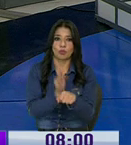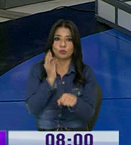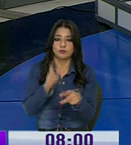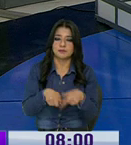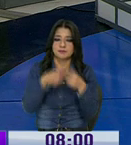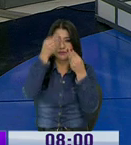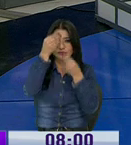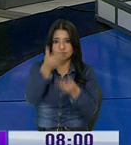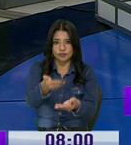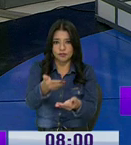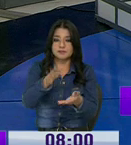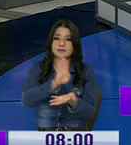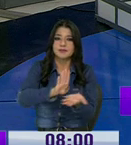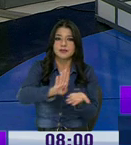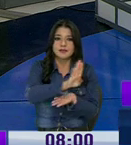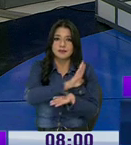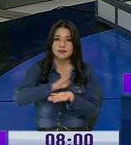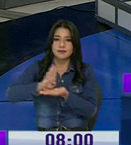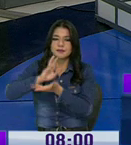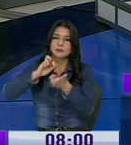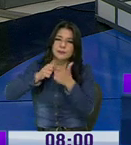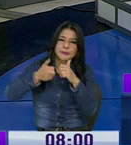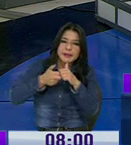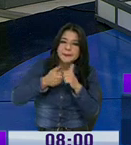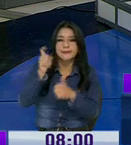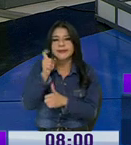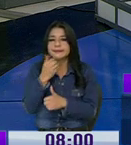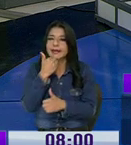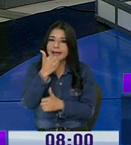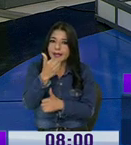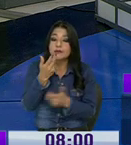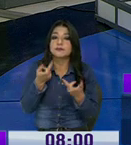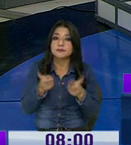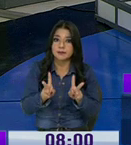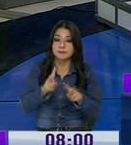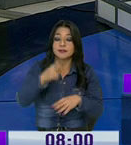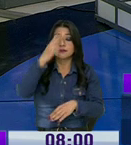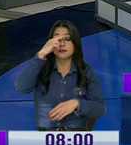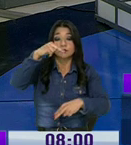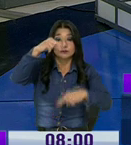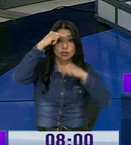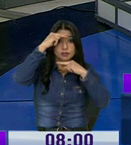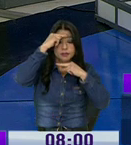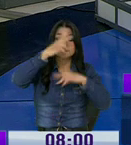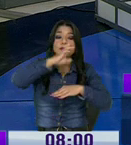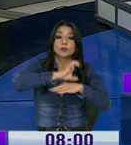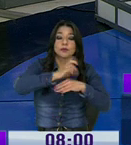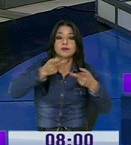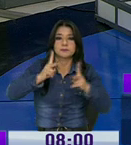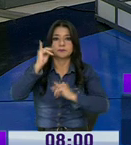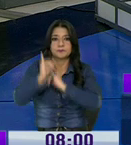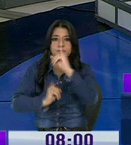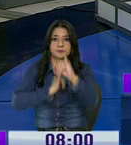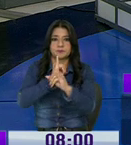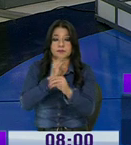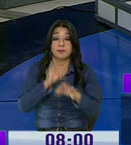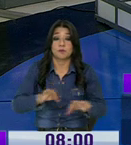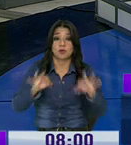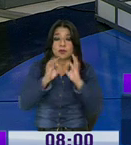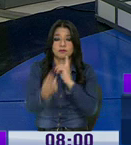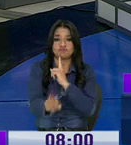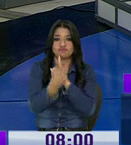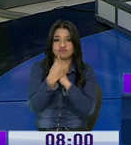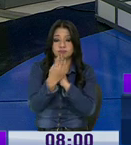con información desde sus barrios, Dali, y por supuesto también acontecer nacional e internacional. No se olviden dejar todos sus comentarios y también